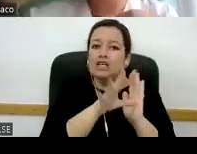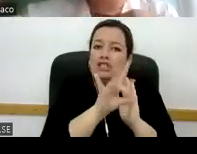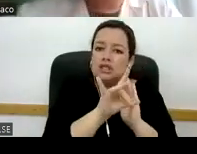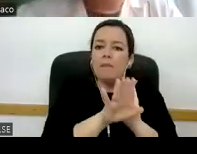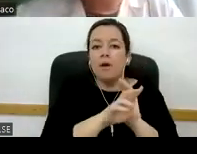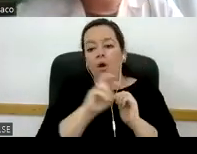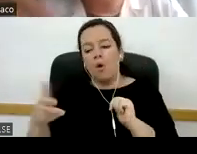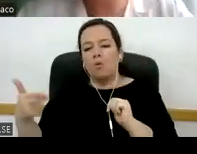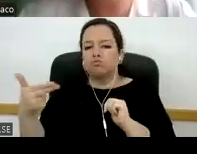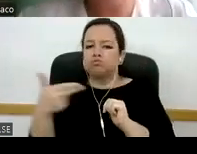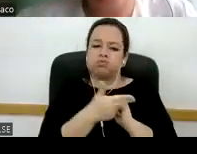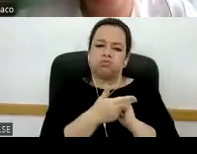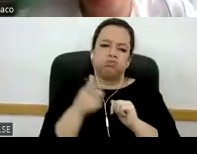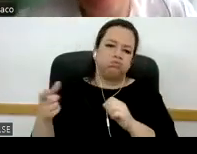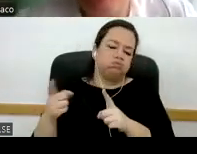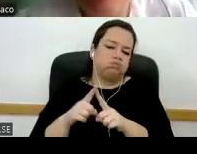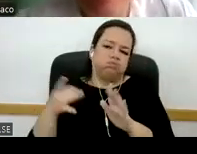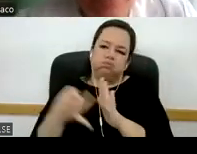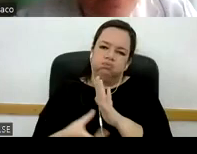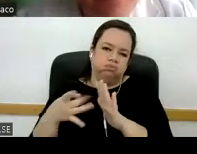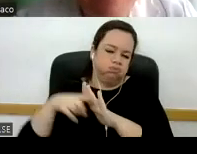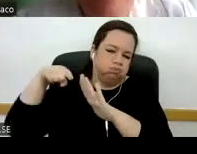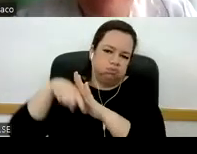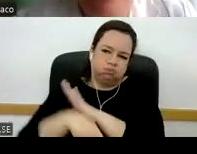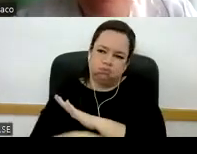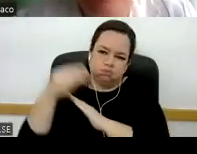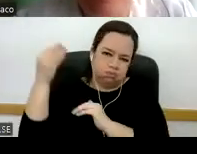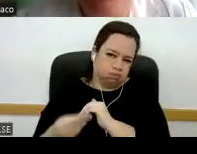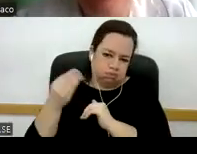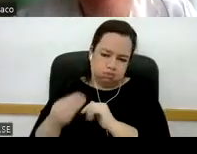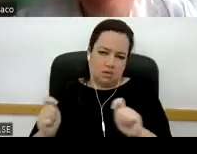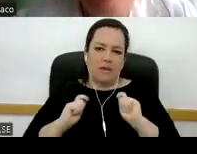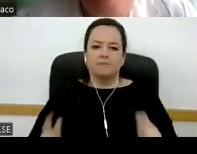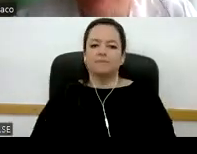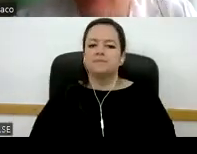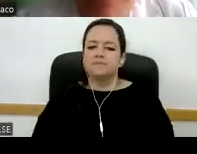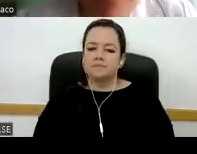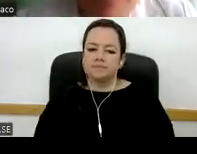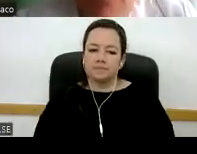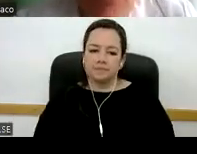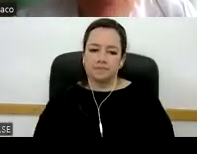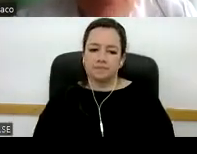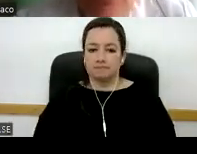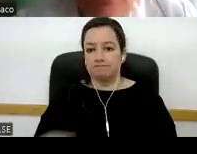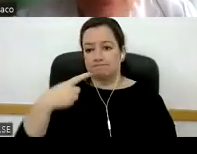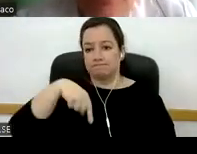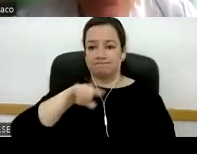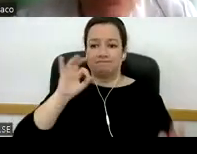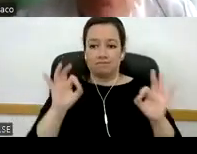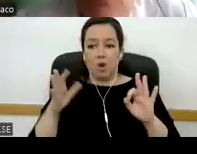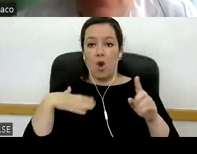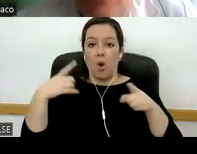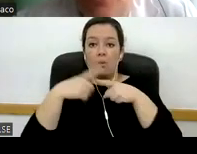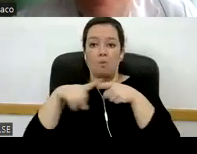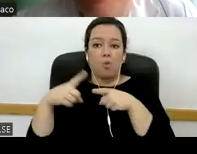la calidad excelente que aportan los ácidos grasos omega 3 procedentes de los pescados azules. Y aquí, evidentemente, tenemos los